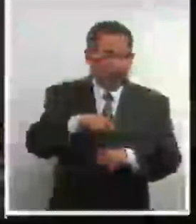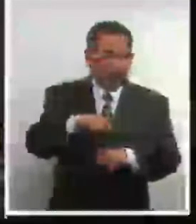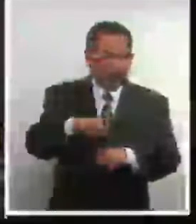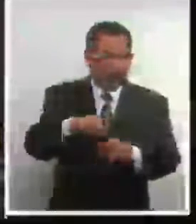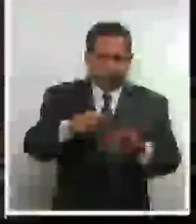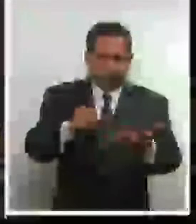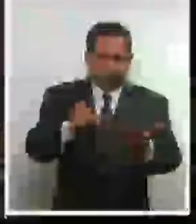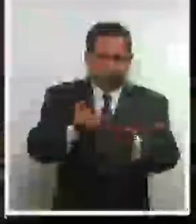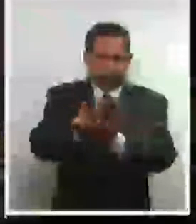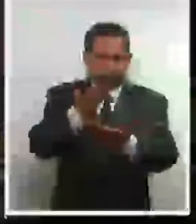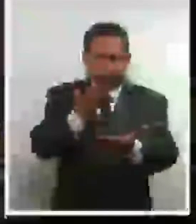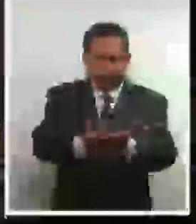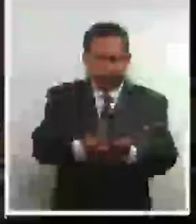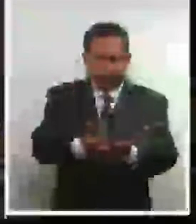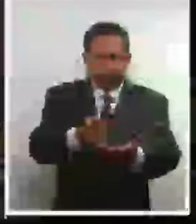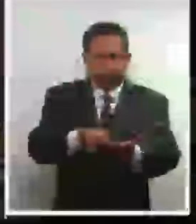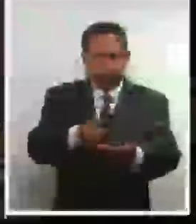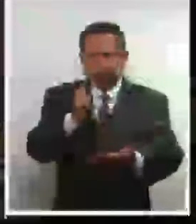dictamen.